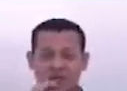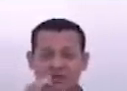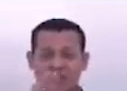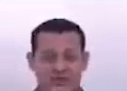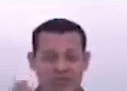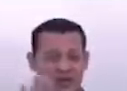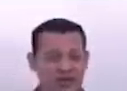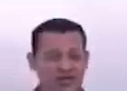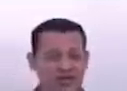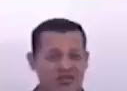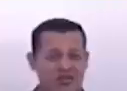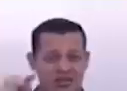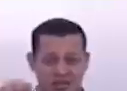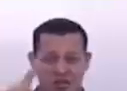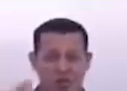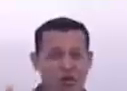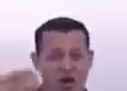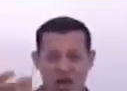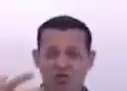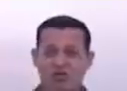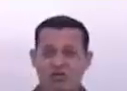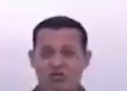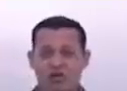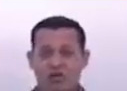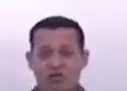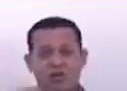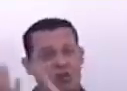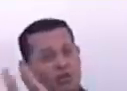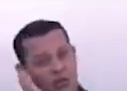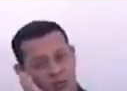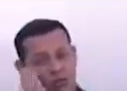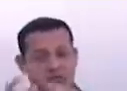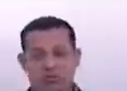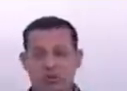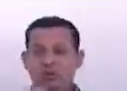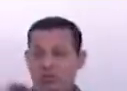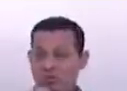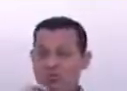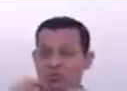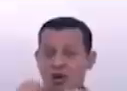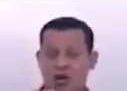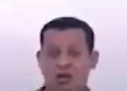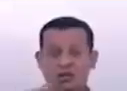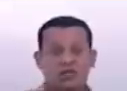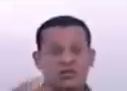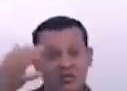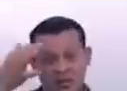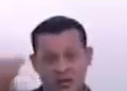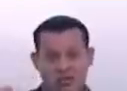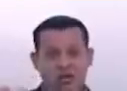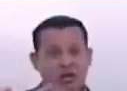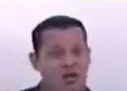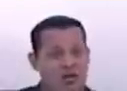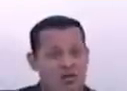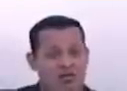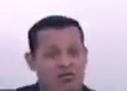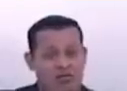Soros y todo esto, que él pasó un año conviviendo y acostándose con ellos. Yo creo que tenemos que elevar un